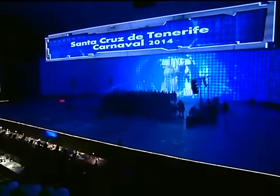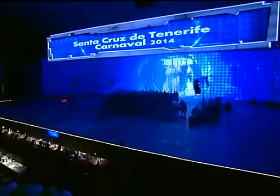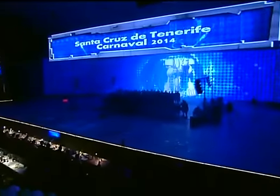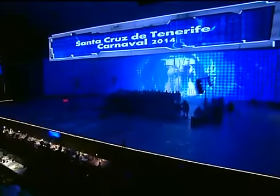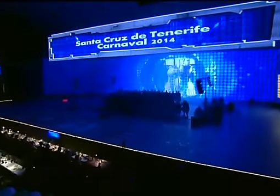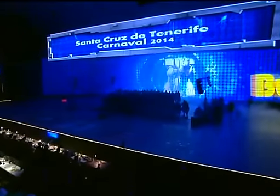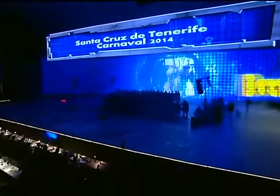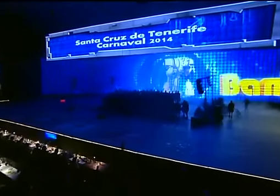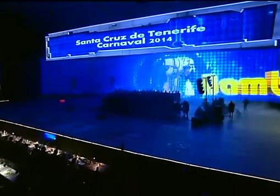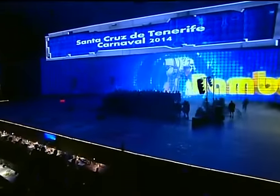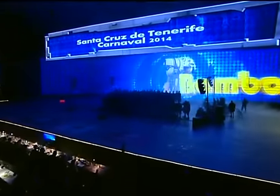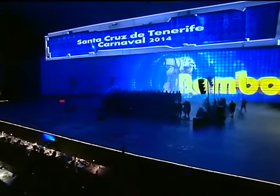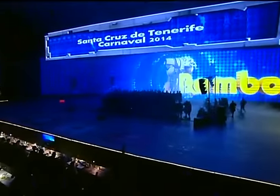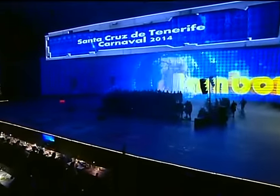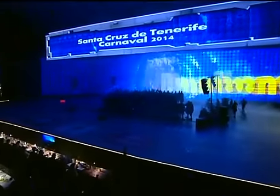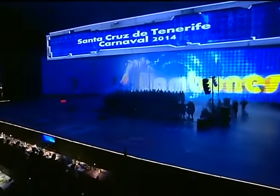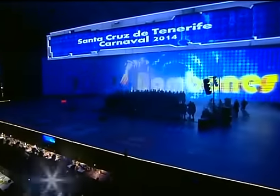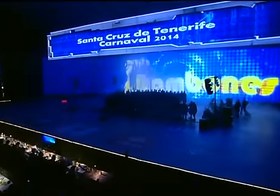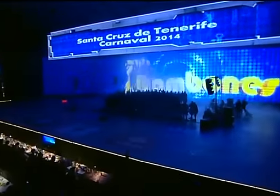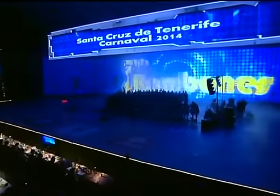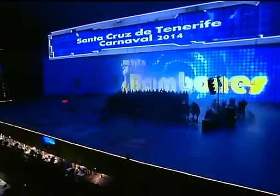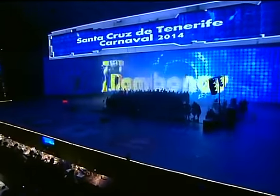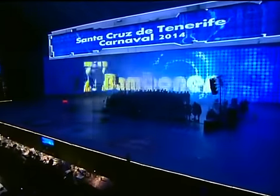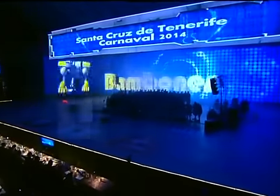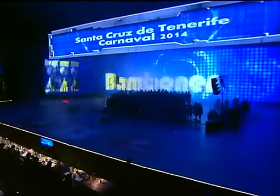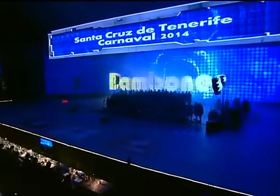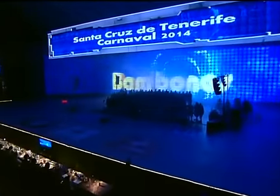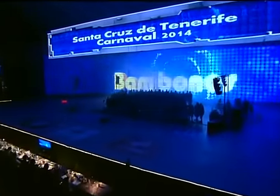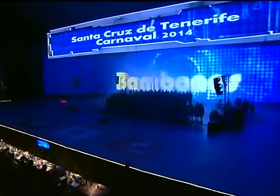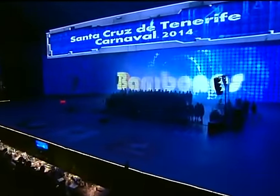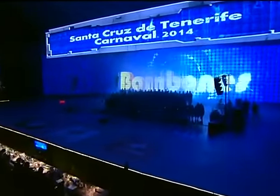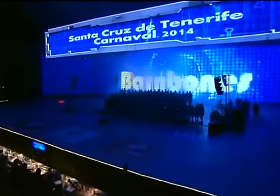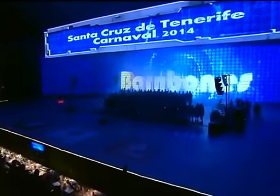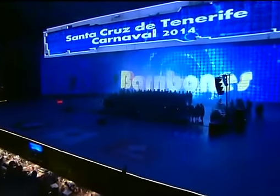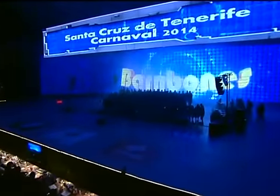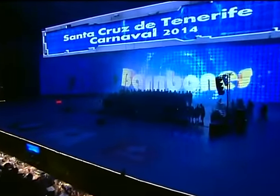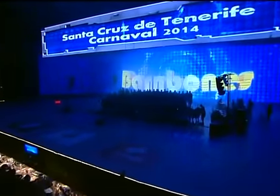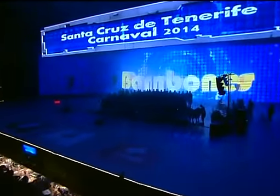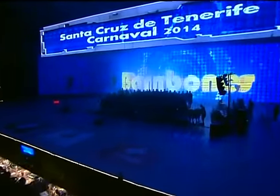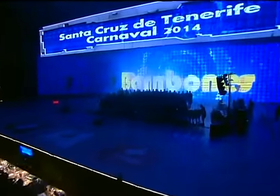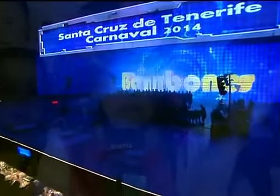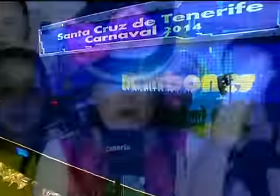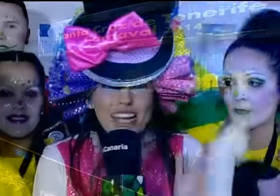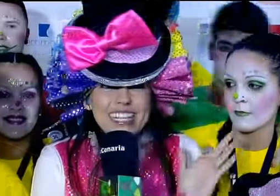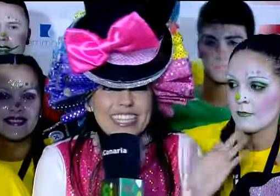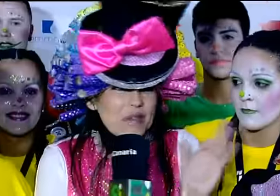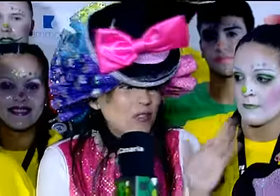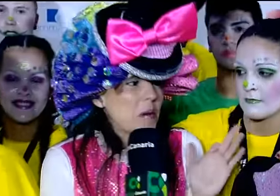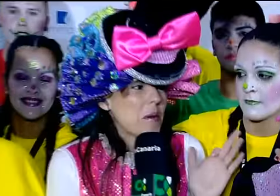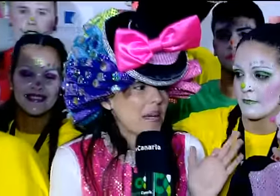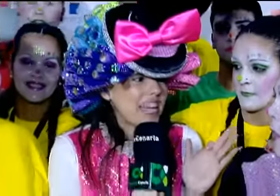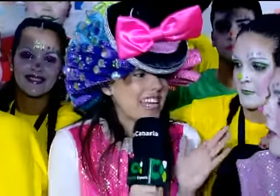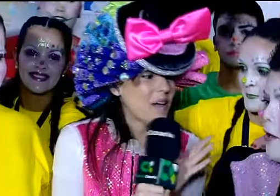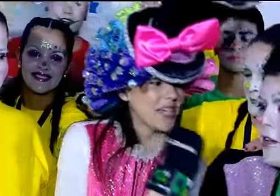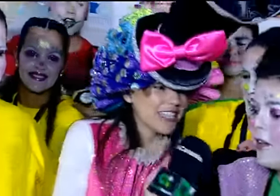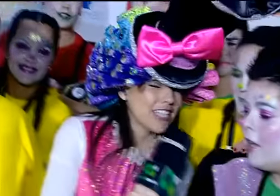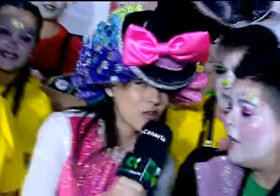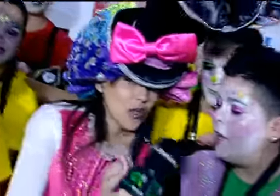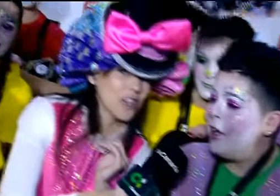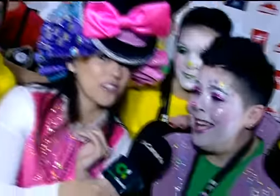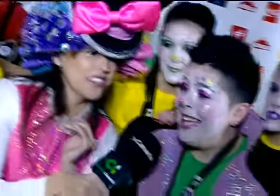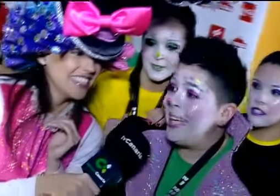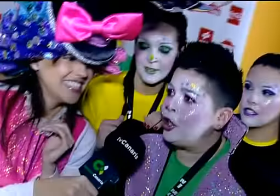11 menos cuarto pasada. Saludamos a Ni Muchas Ni Pocas mientras se preparan bombones. Adelante, Ni Muchas. Ni Muchas Ni Pocas, aquí ya estamos todas preparadas. A